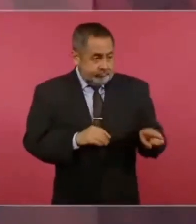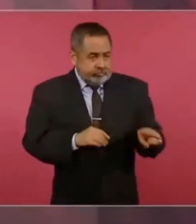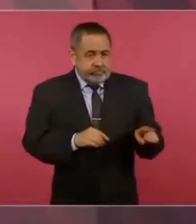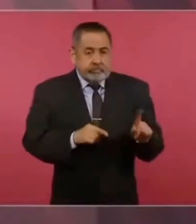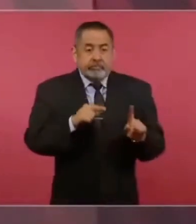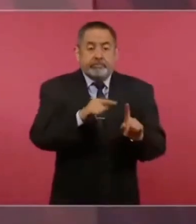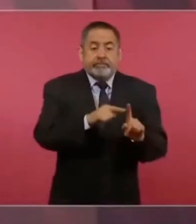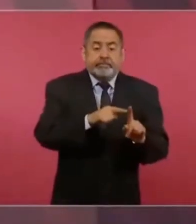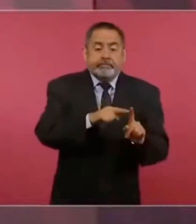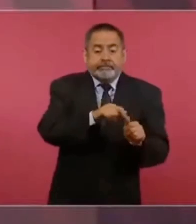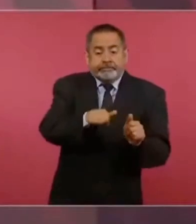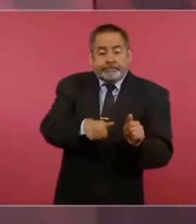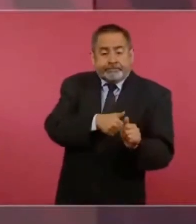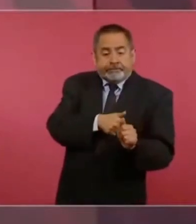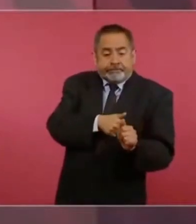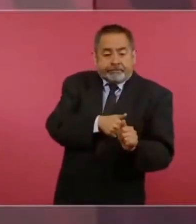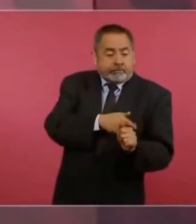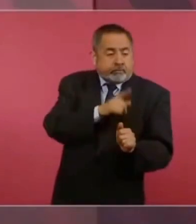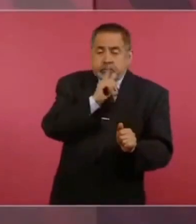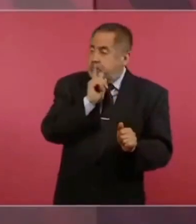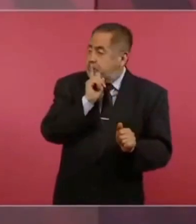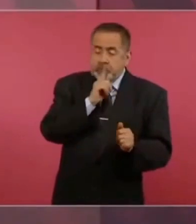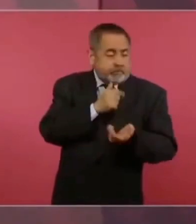ayudaron a promover